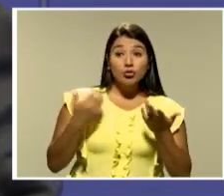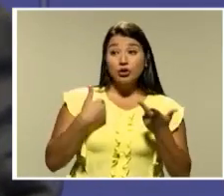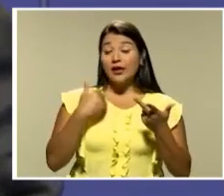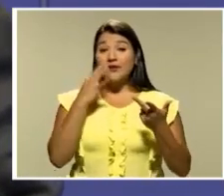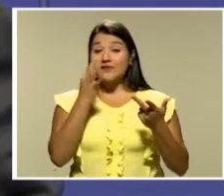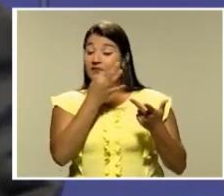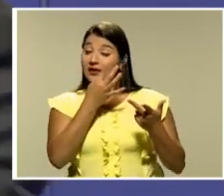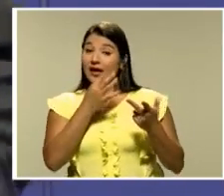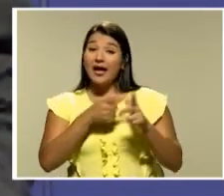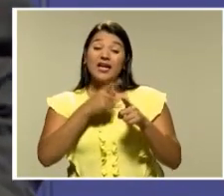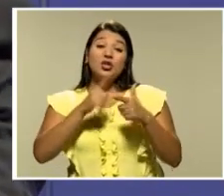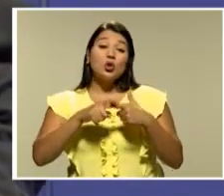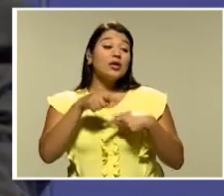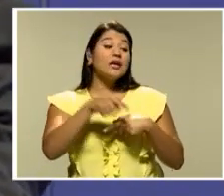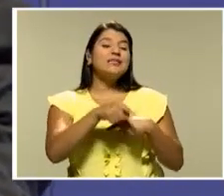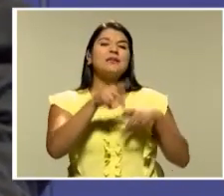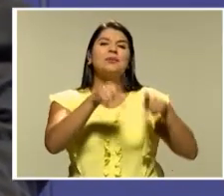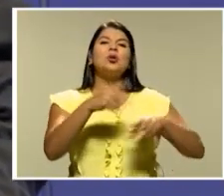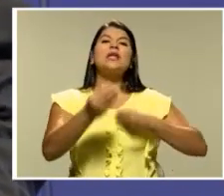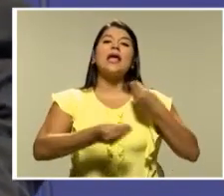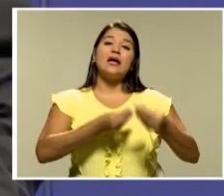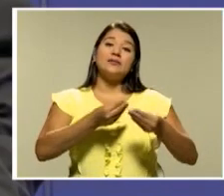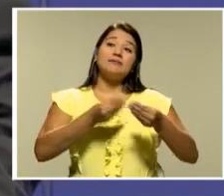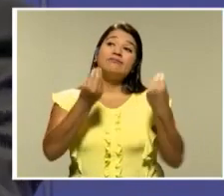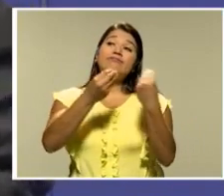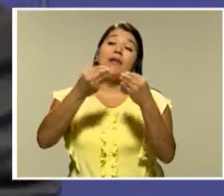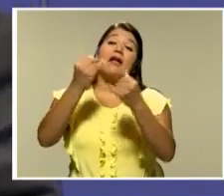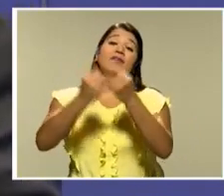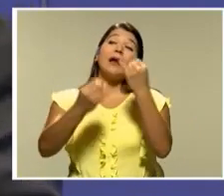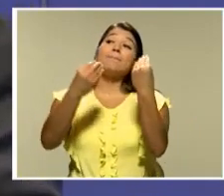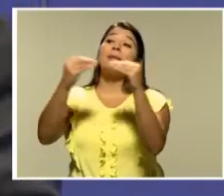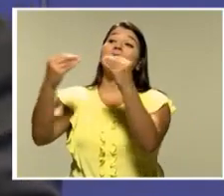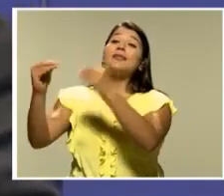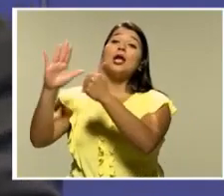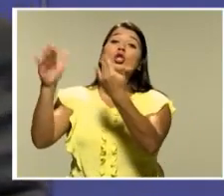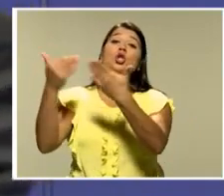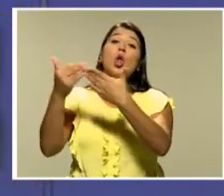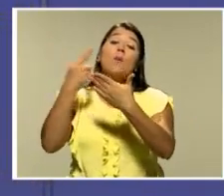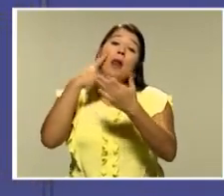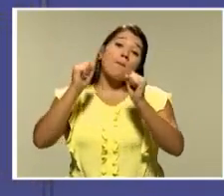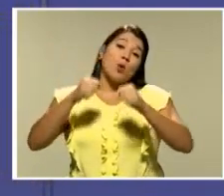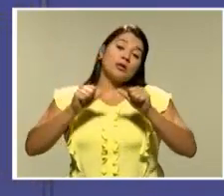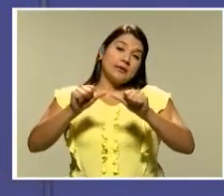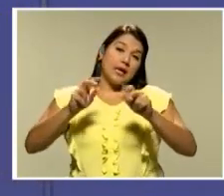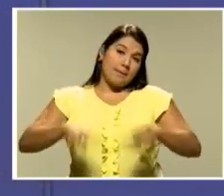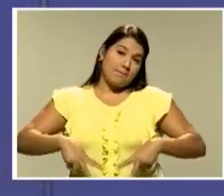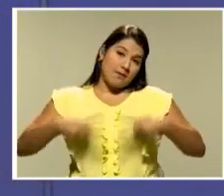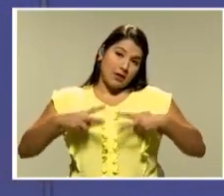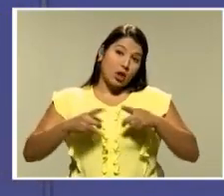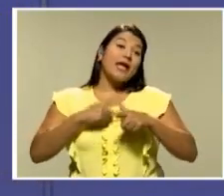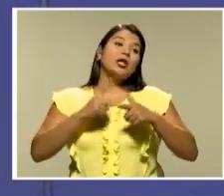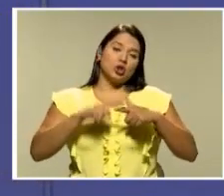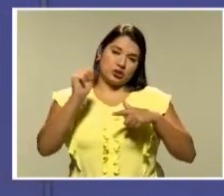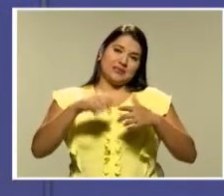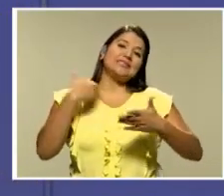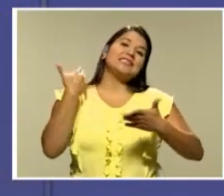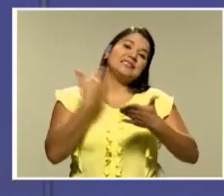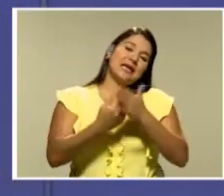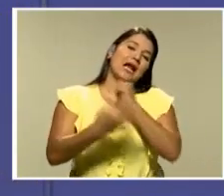personas a lo que terminan es teniendo que vender todo para financiarse su vejez, y ahí sí caen en la pobreza extrema, y ahora sí